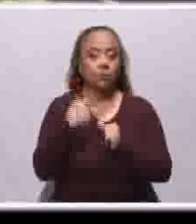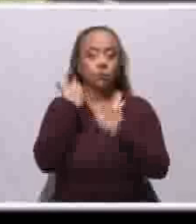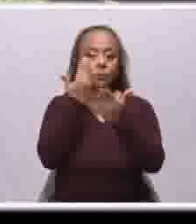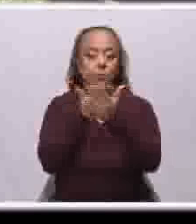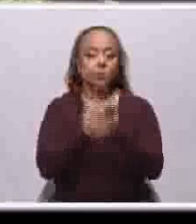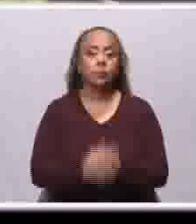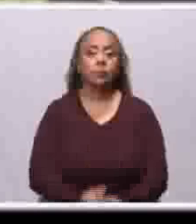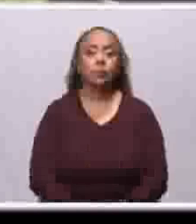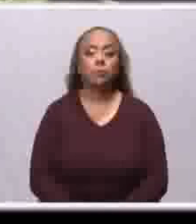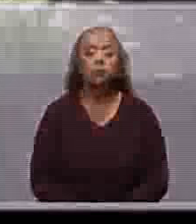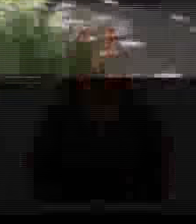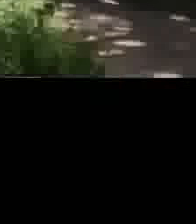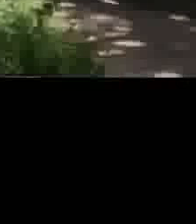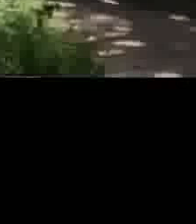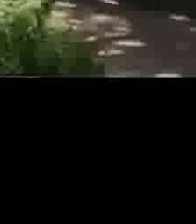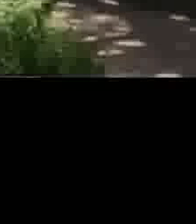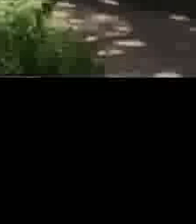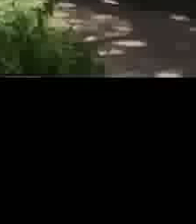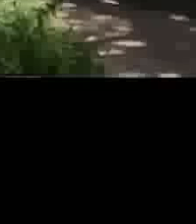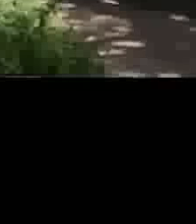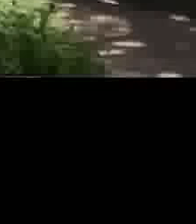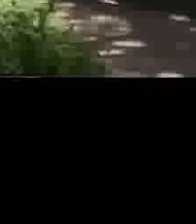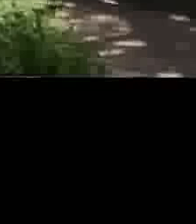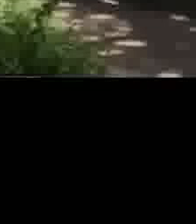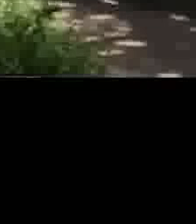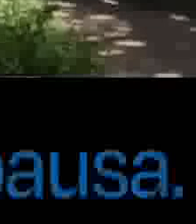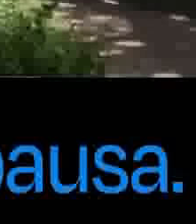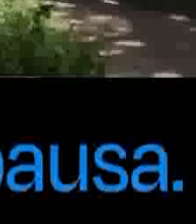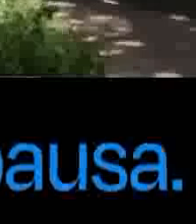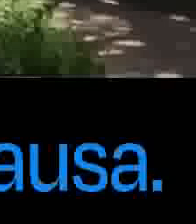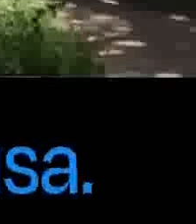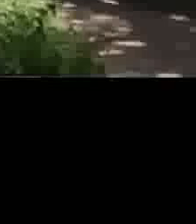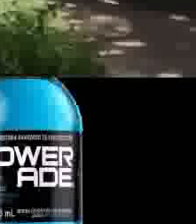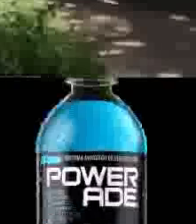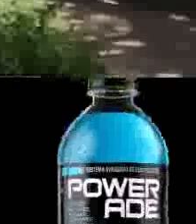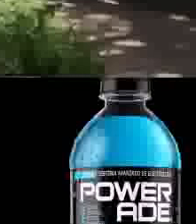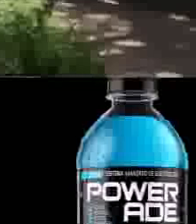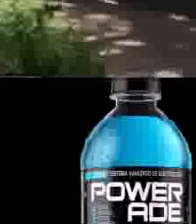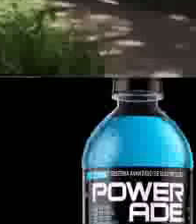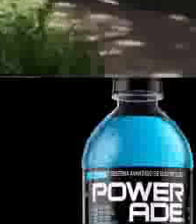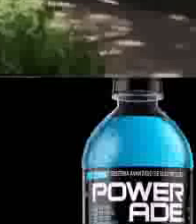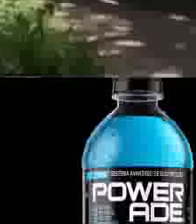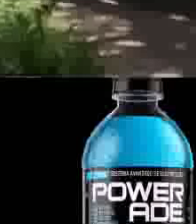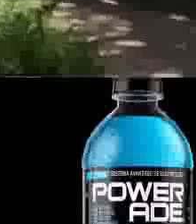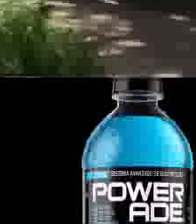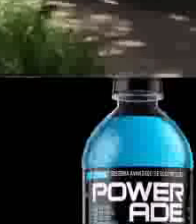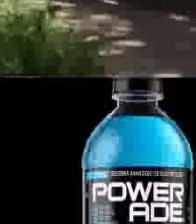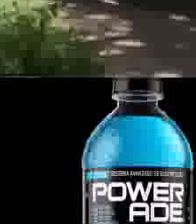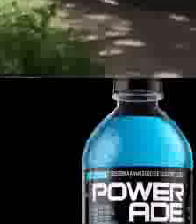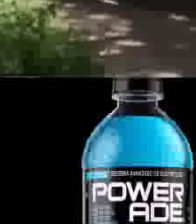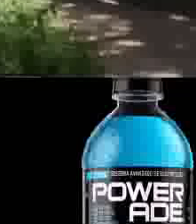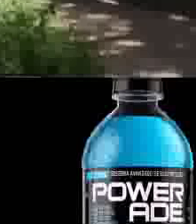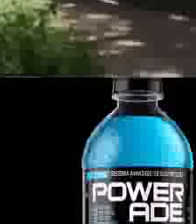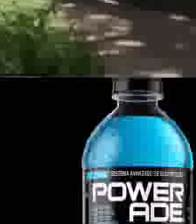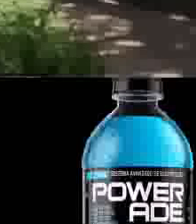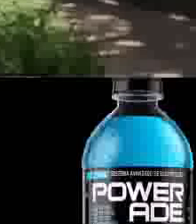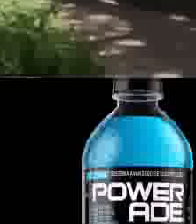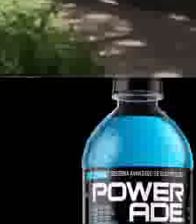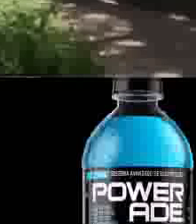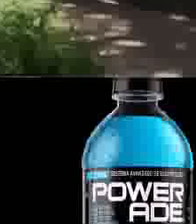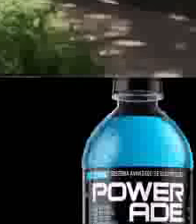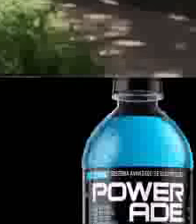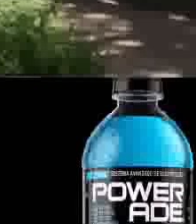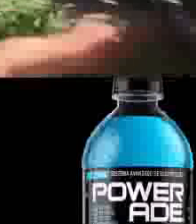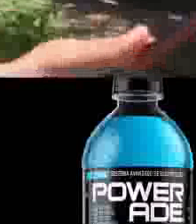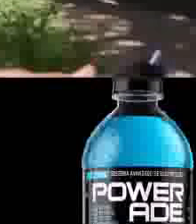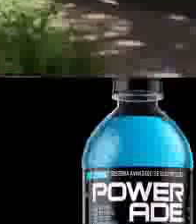Aproximadamente a medianoche al aeropuerto Juan Santa María los jugadores no harán declaraciones a la hora de su llegada por parte de los legionarios cada uno de los